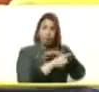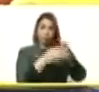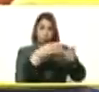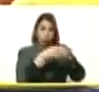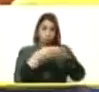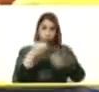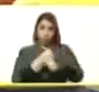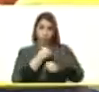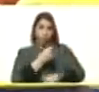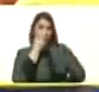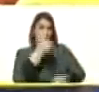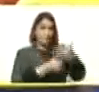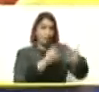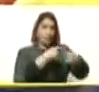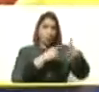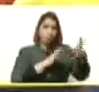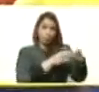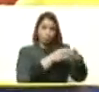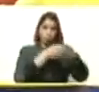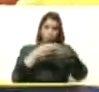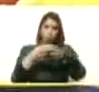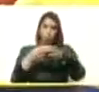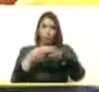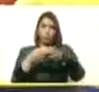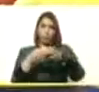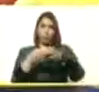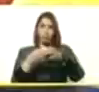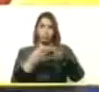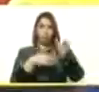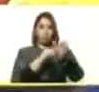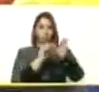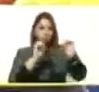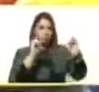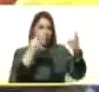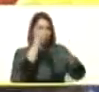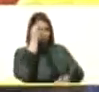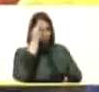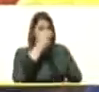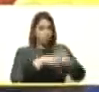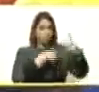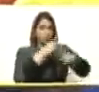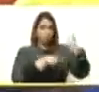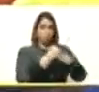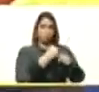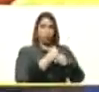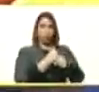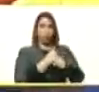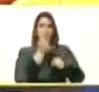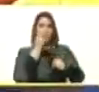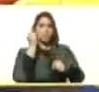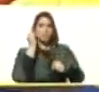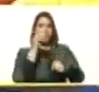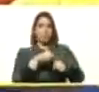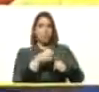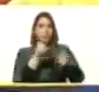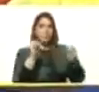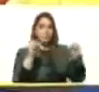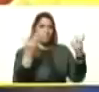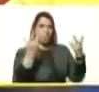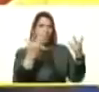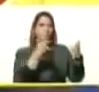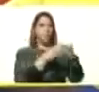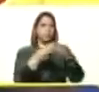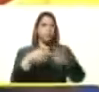y avanzar hacia otros sectores, reivindicando los consejos productivos de trabajadores, reivindicando a los delegados de